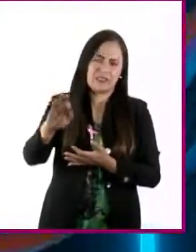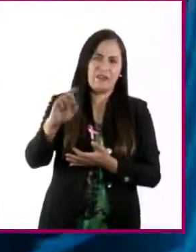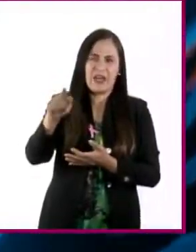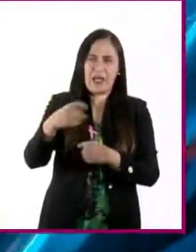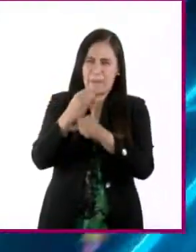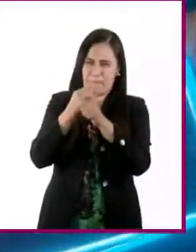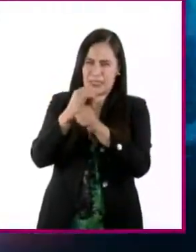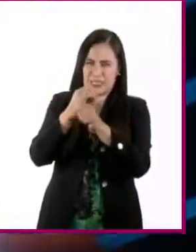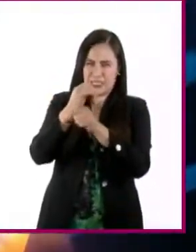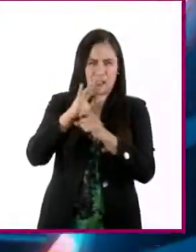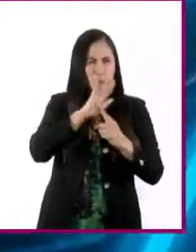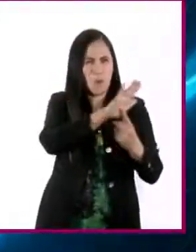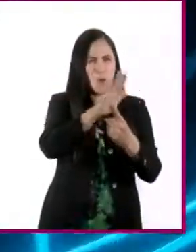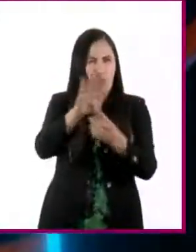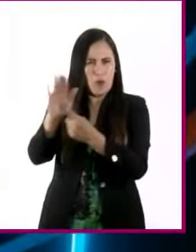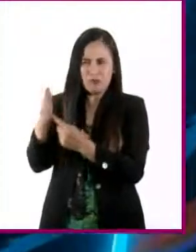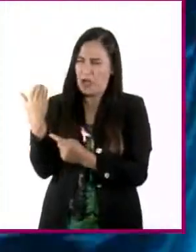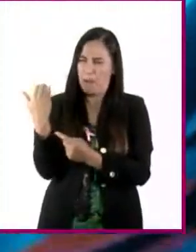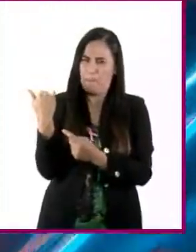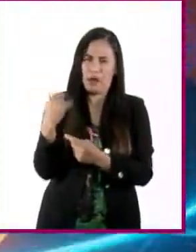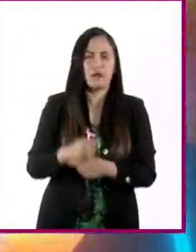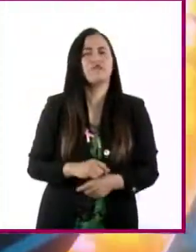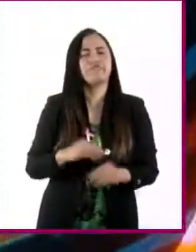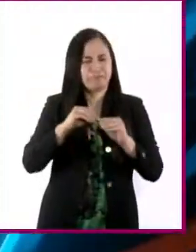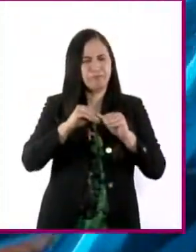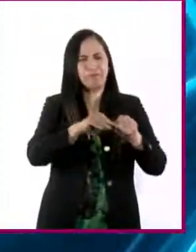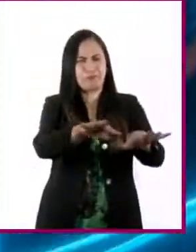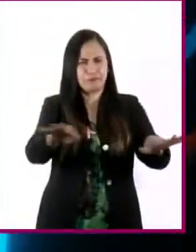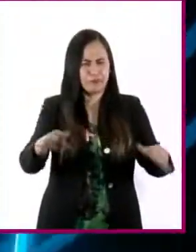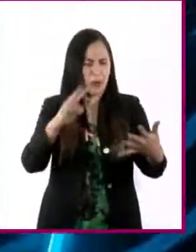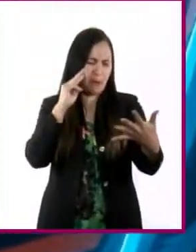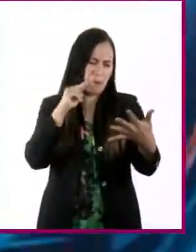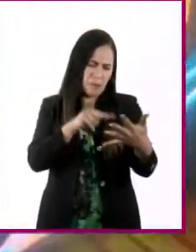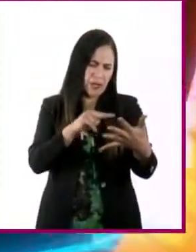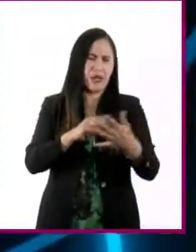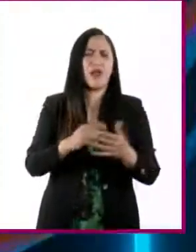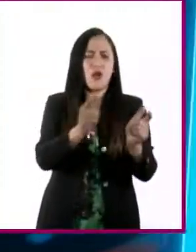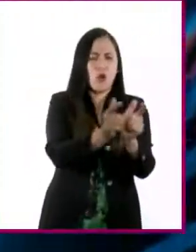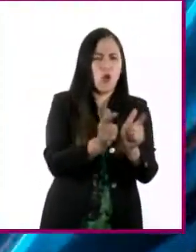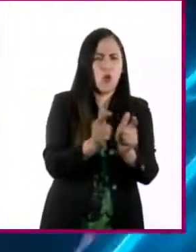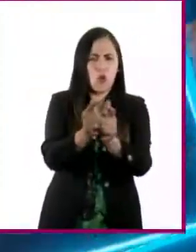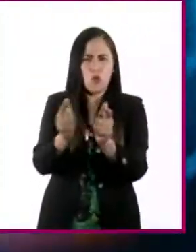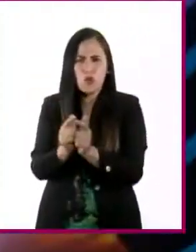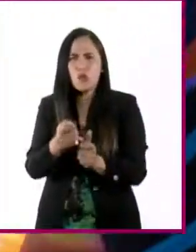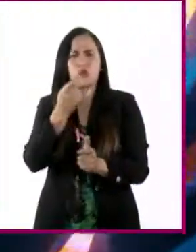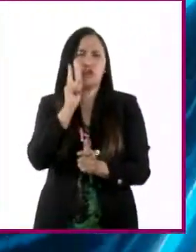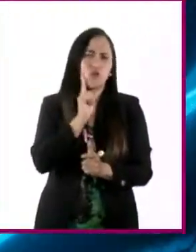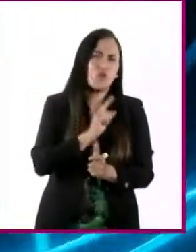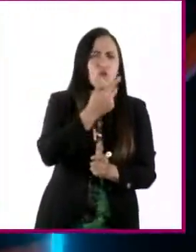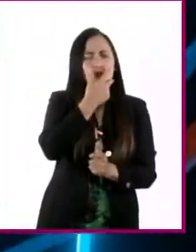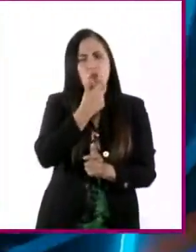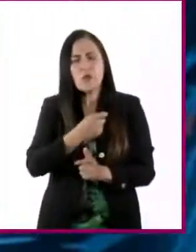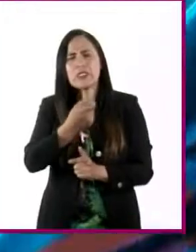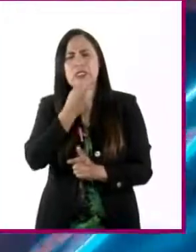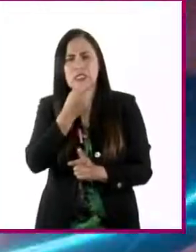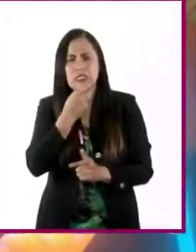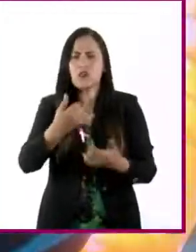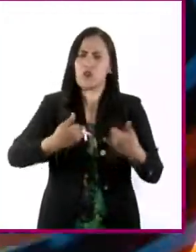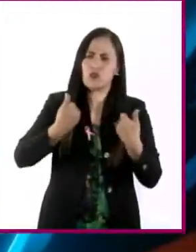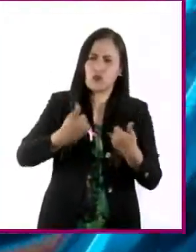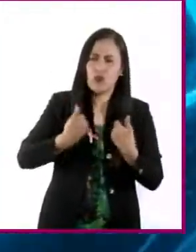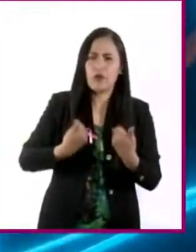este organismo se ocupó de la educación de niños con discapacidad. Y aunque ya existía el tercer artículo de la Constitución mexicana,